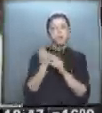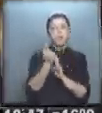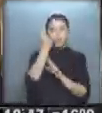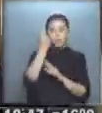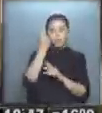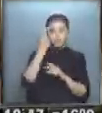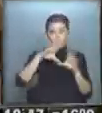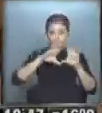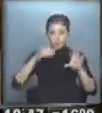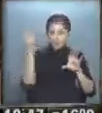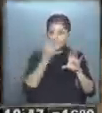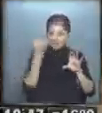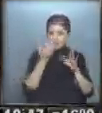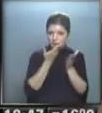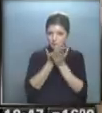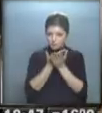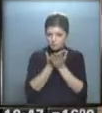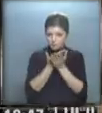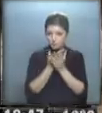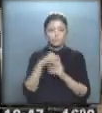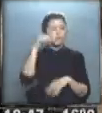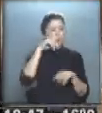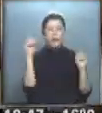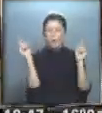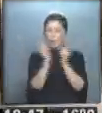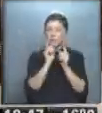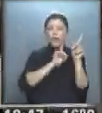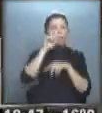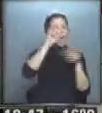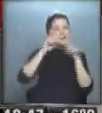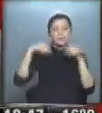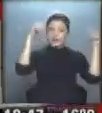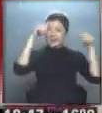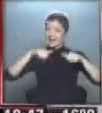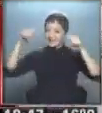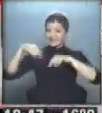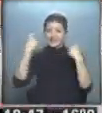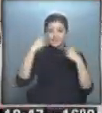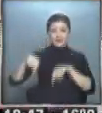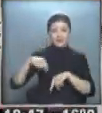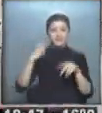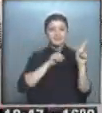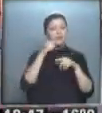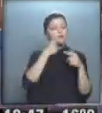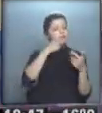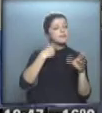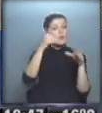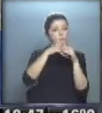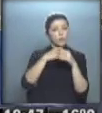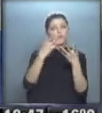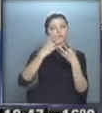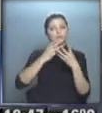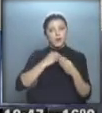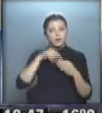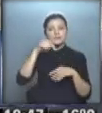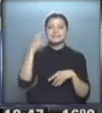sumidero. Bien, breve. A ver, acá hay gente que trae carteles y dice, acompáñenos con su bote. Señor, integración de la Ciudad de Buenos Aires